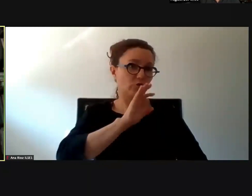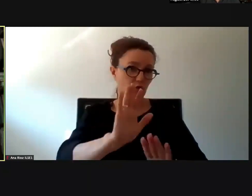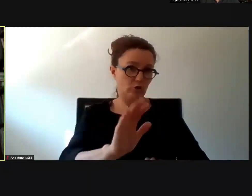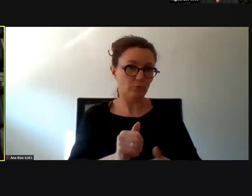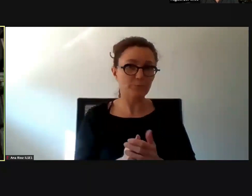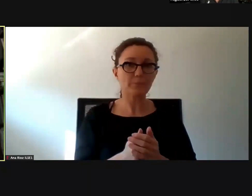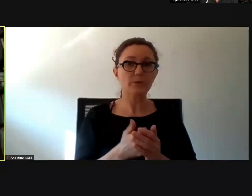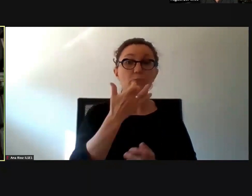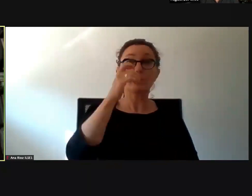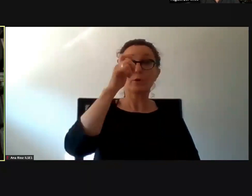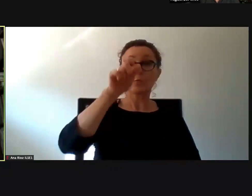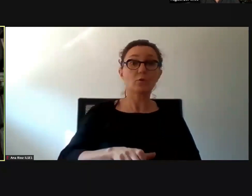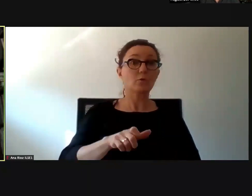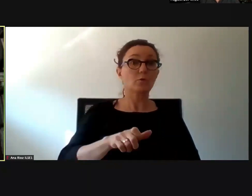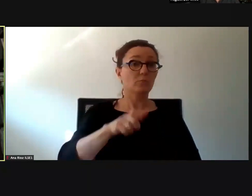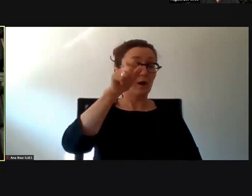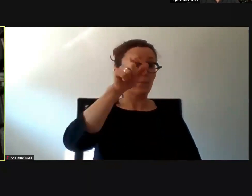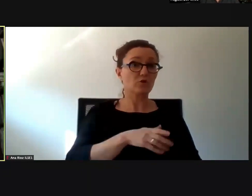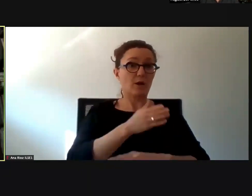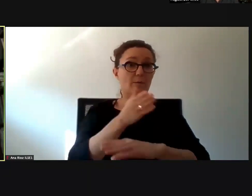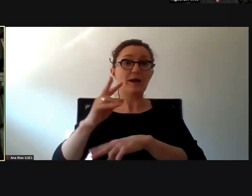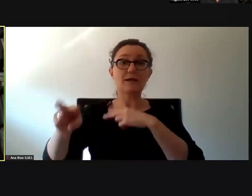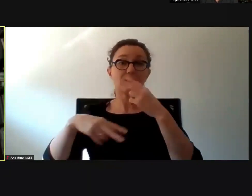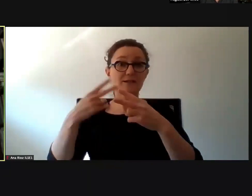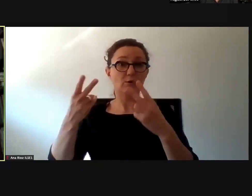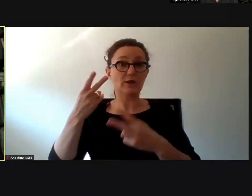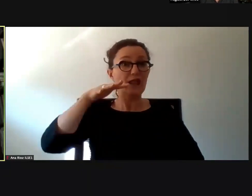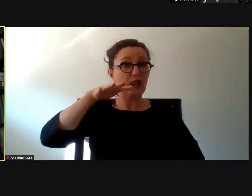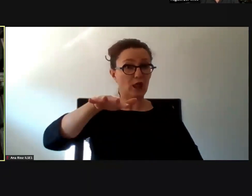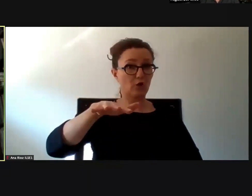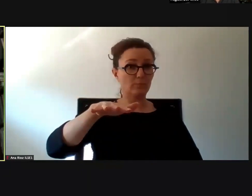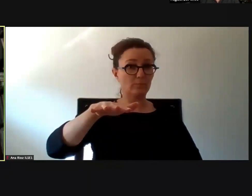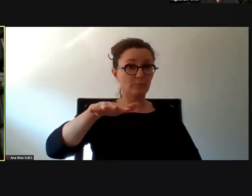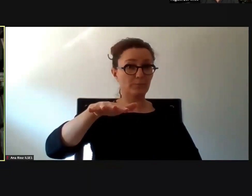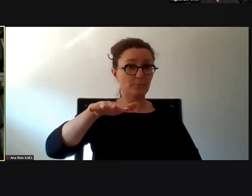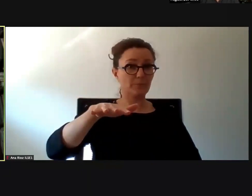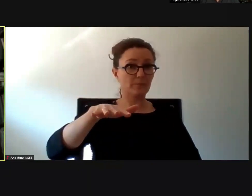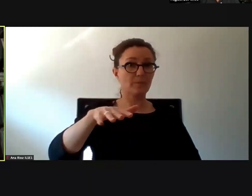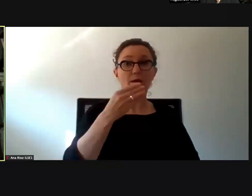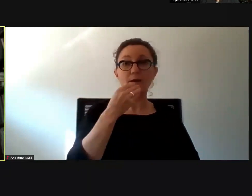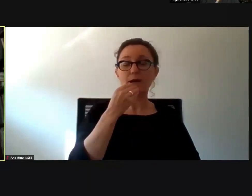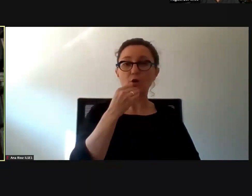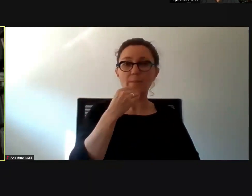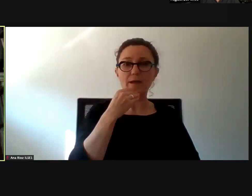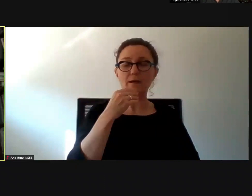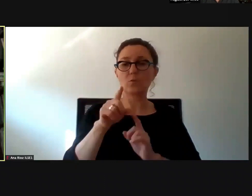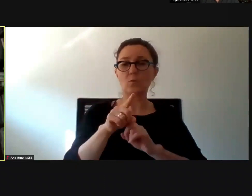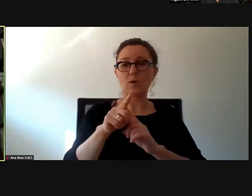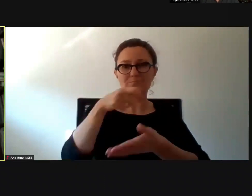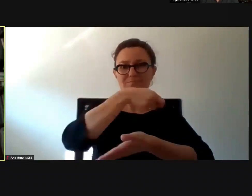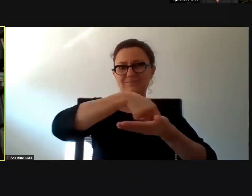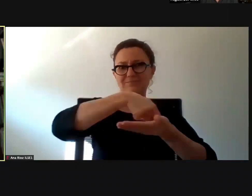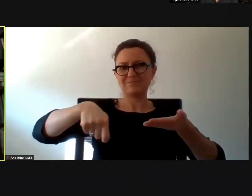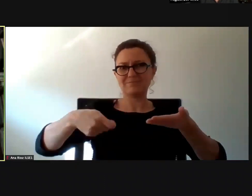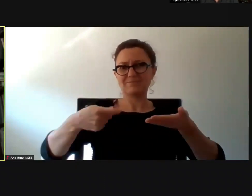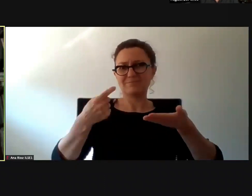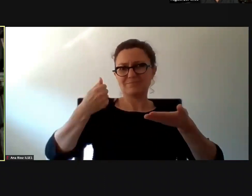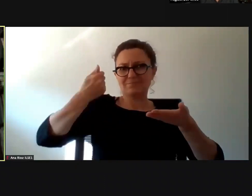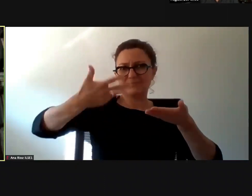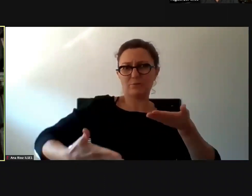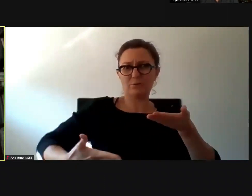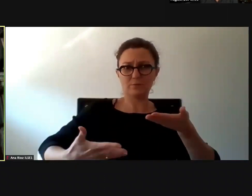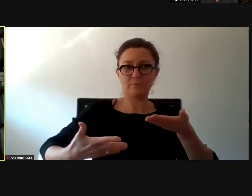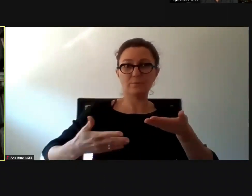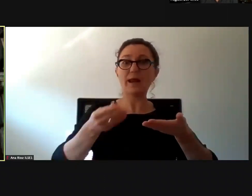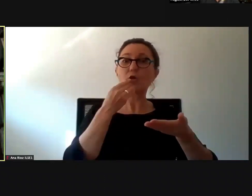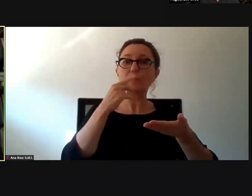va a un restaurante de 5 tenedores a comer, se gasta una pasta en comer ese día. Y